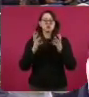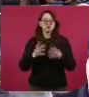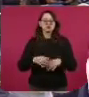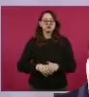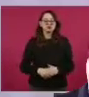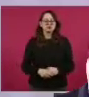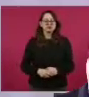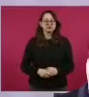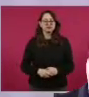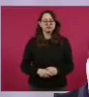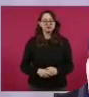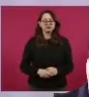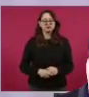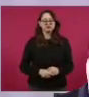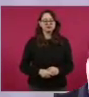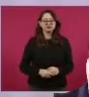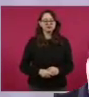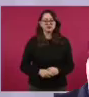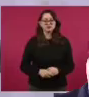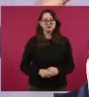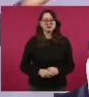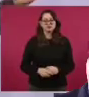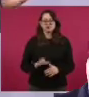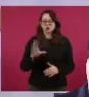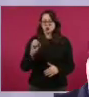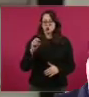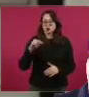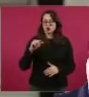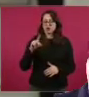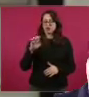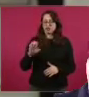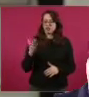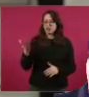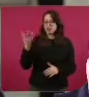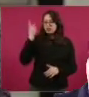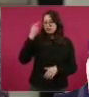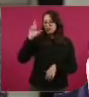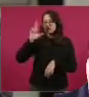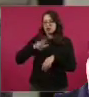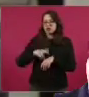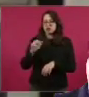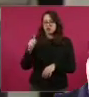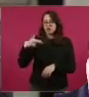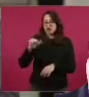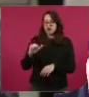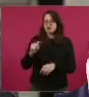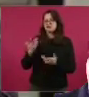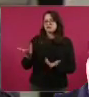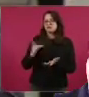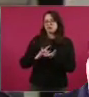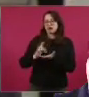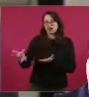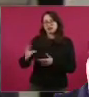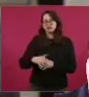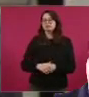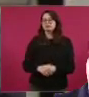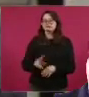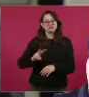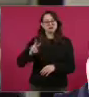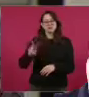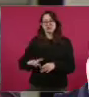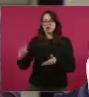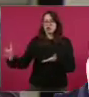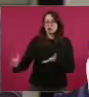Le agradezco el apoyo a la CONADE, a la directora general, Ana Gabriela Guevara Espinosa, por todo el apoyo que nos ha brindado,